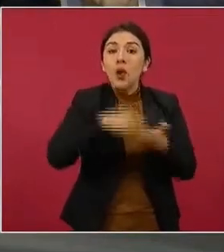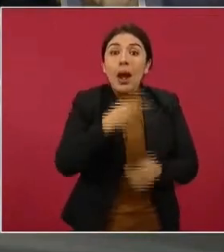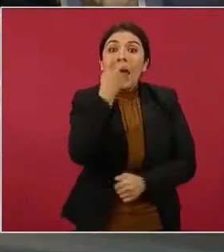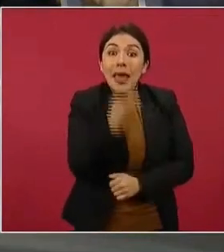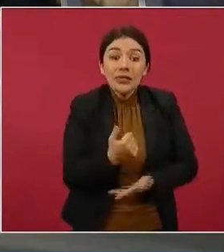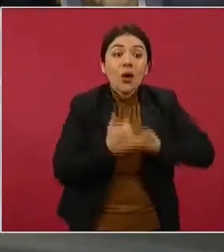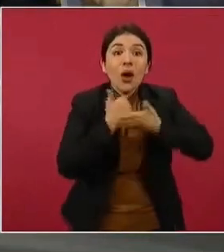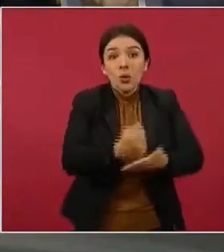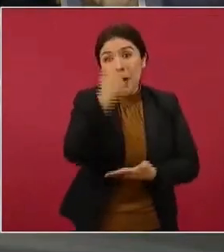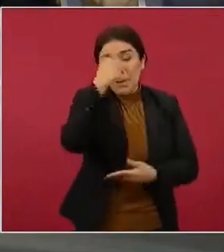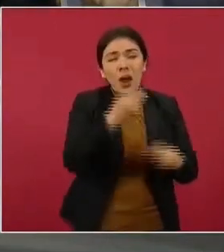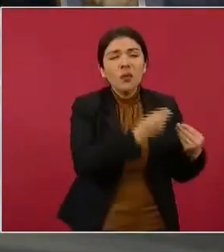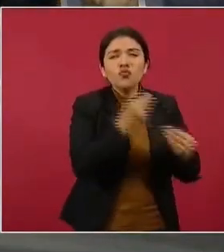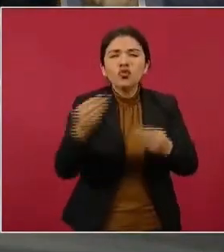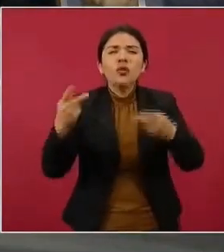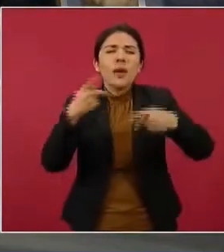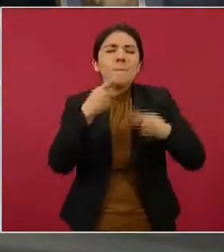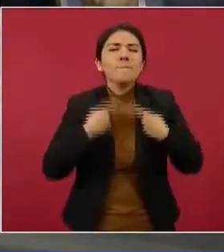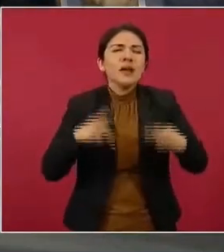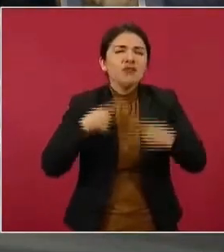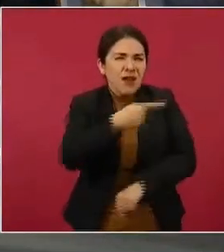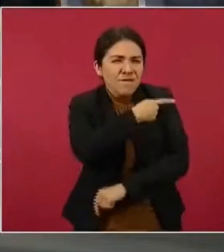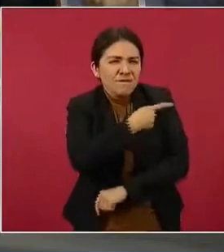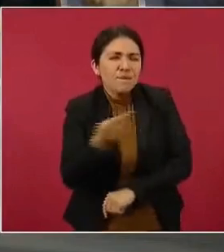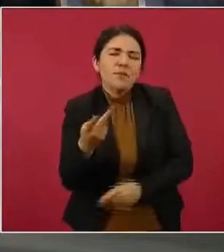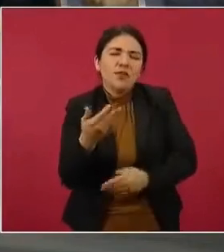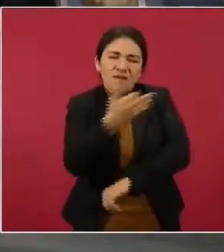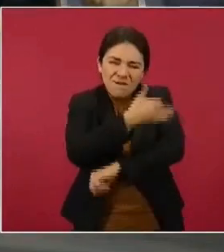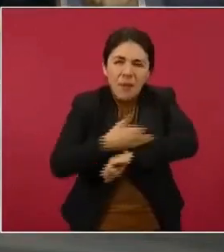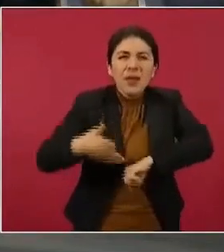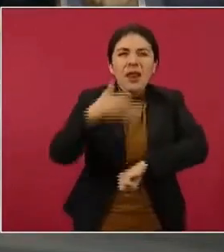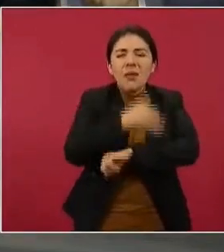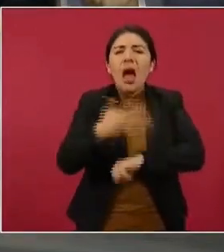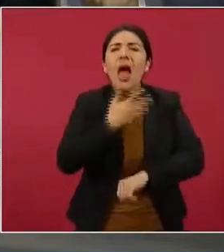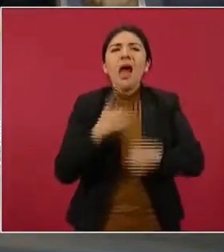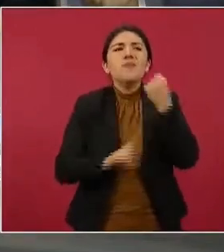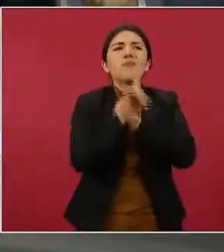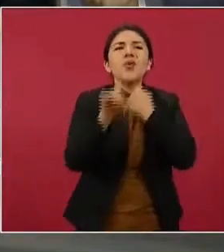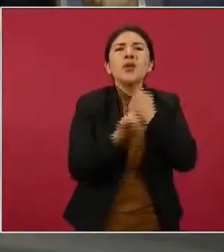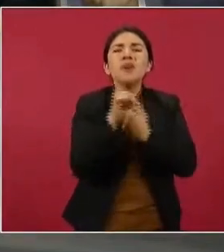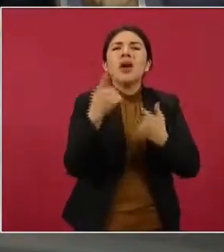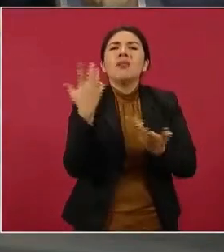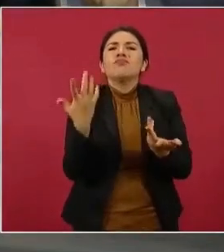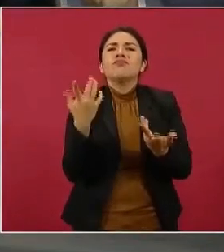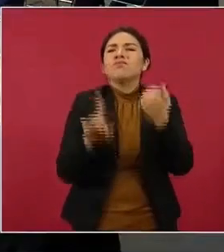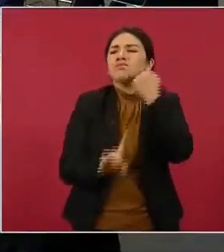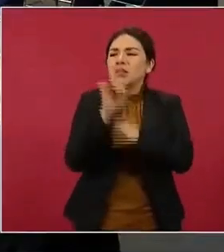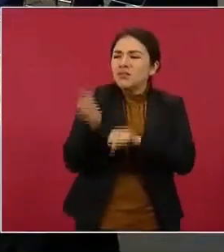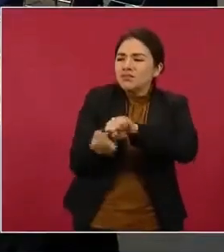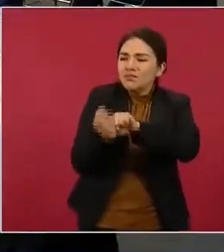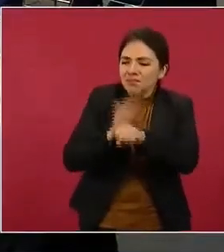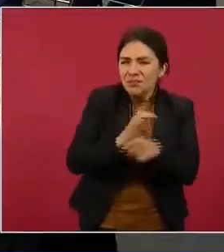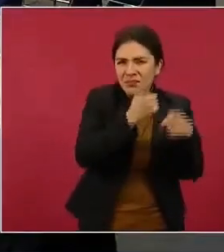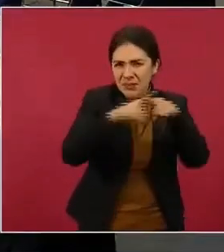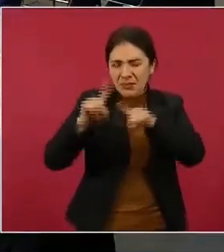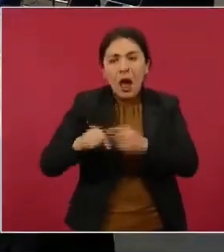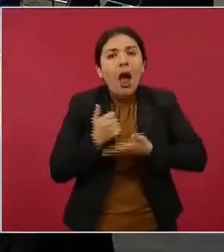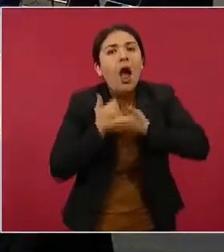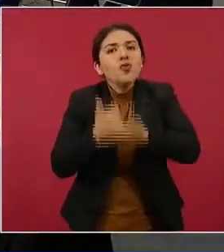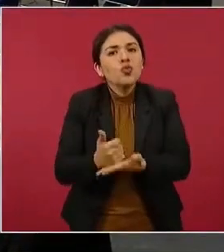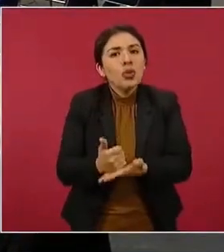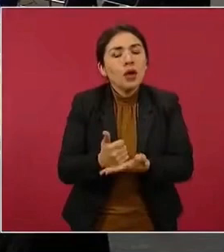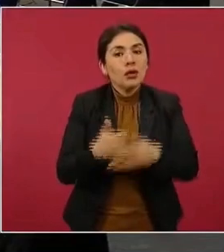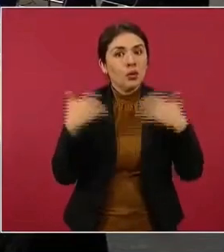familias de 1.200.000 estudiantes tuvieran problemas delicados a propósito de la pandemia. Preguntarle, presidente,